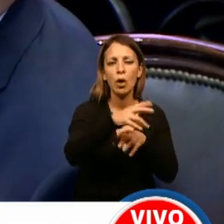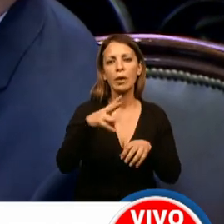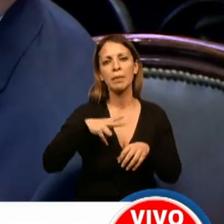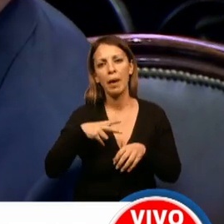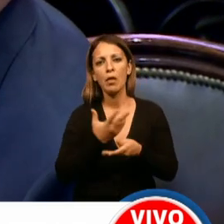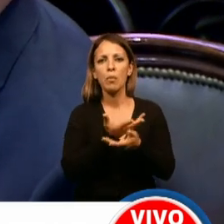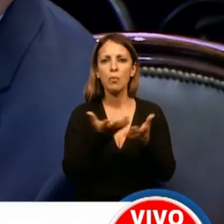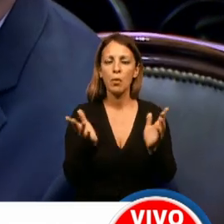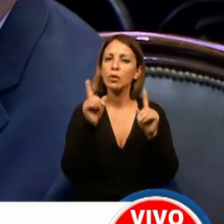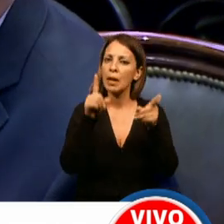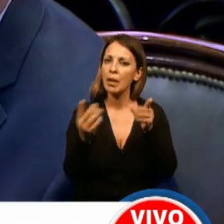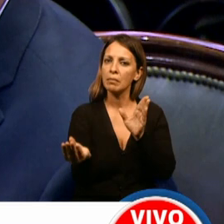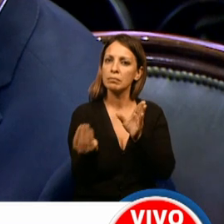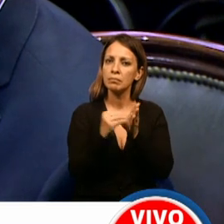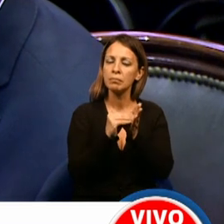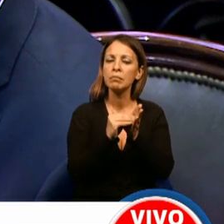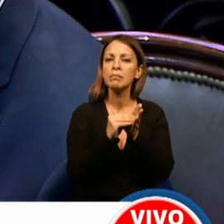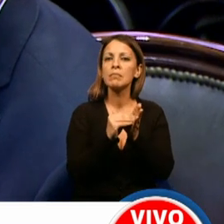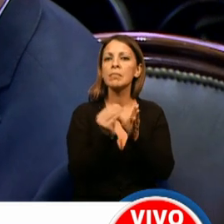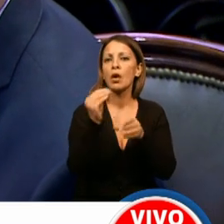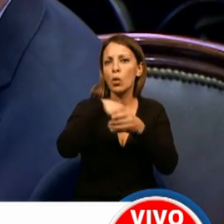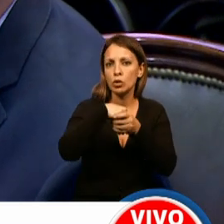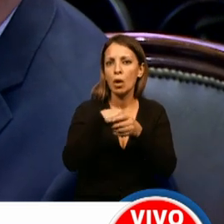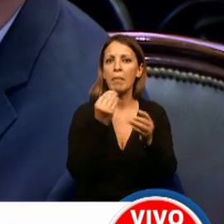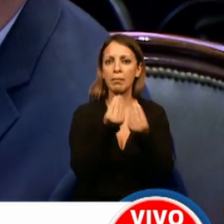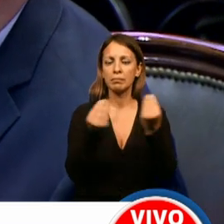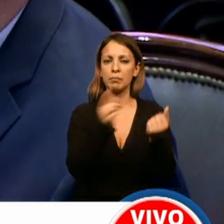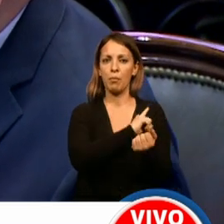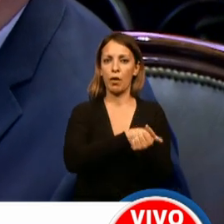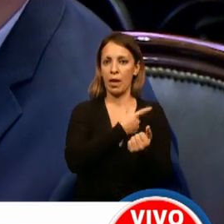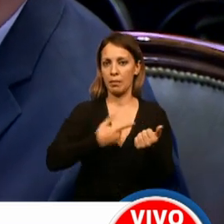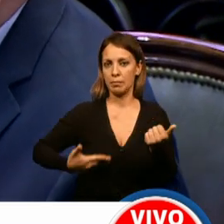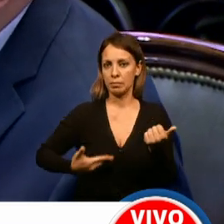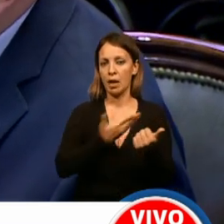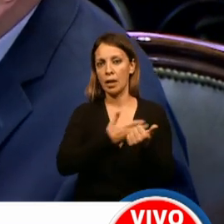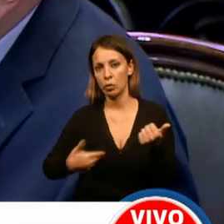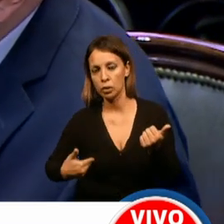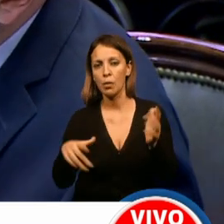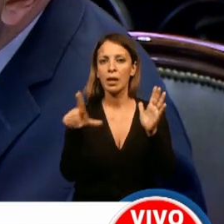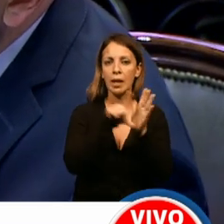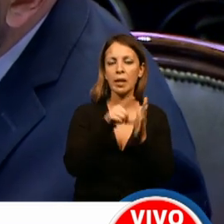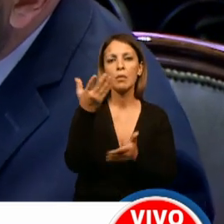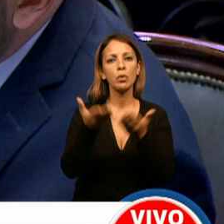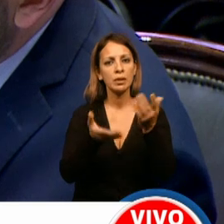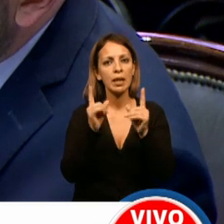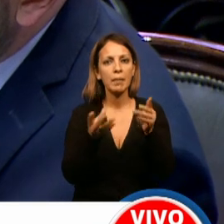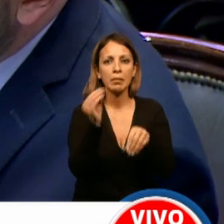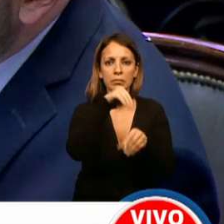en los tres poderes del estado y en empresas dependientes del estado